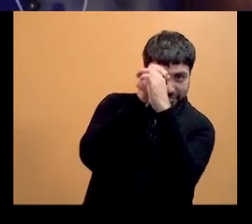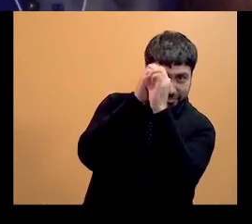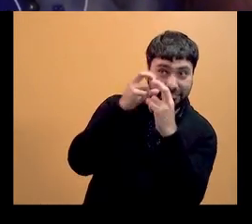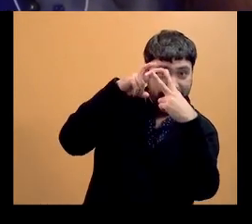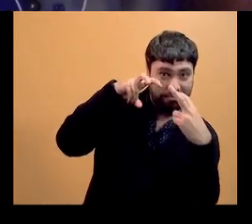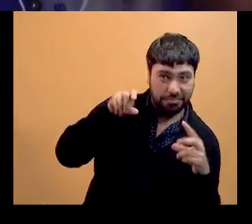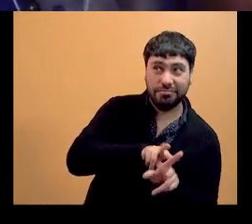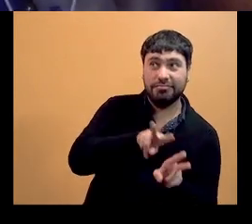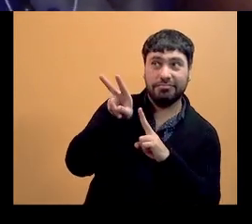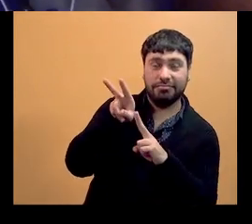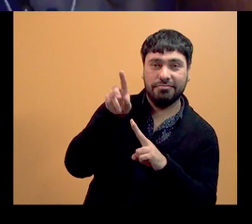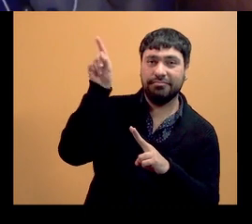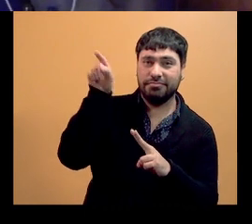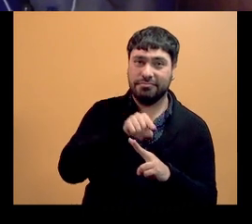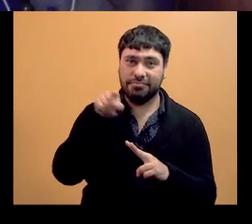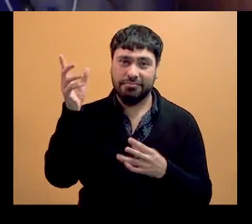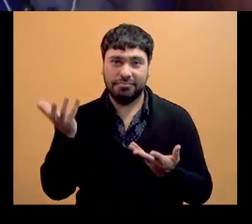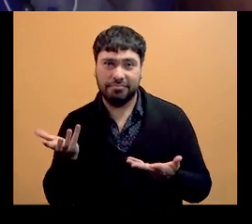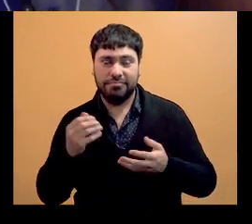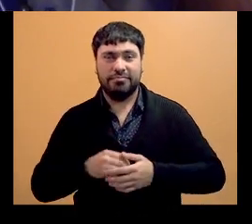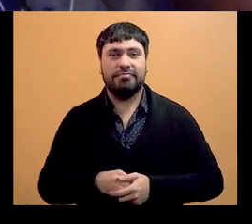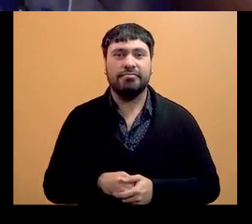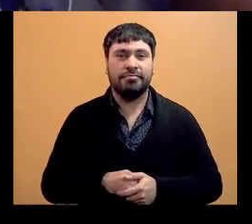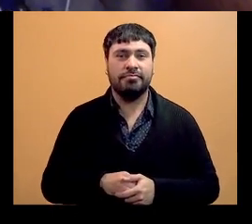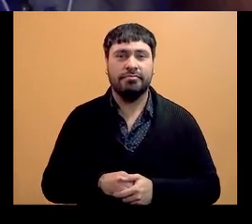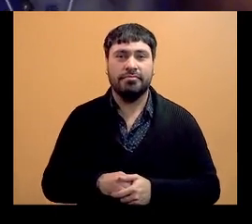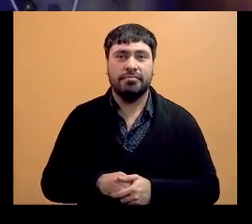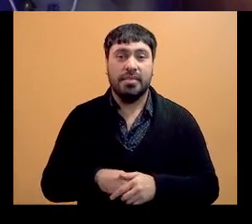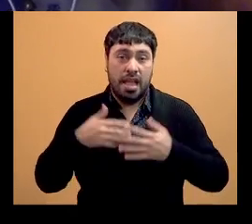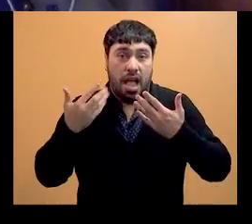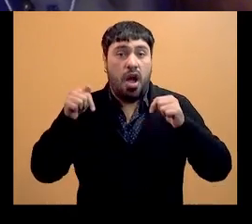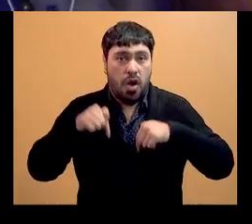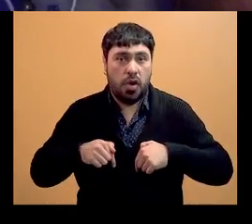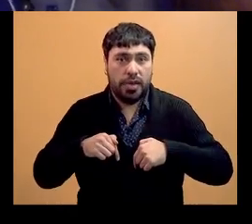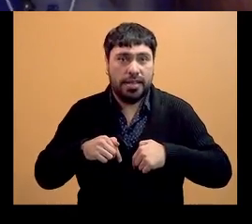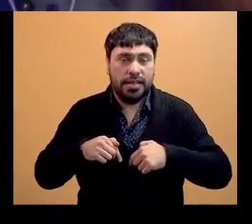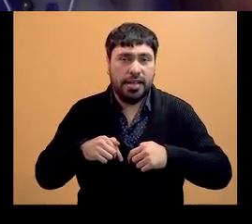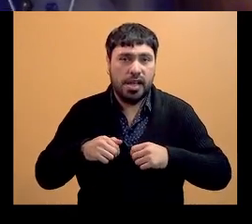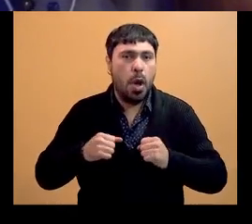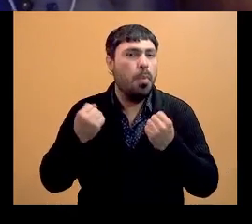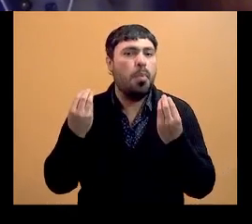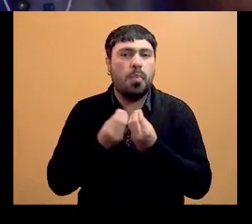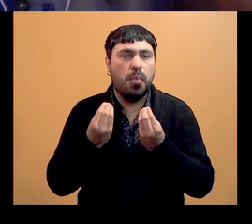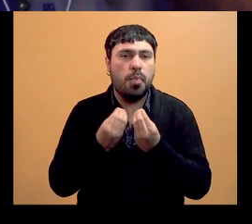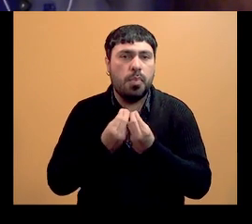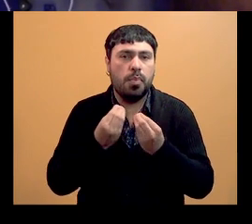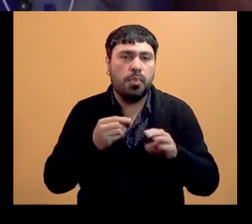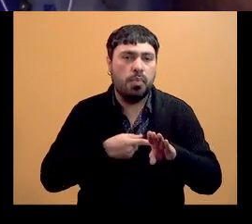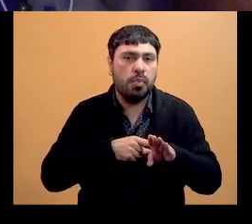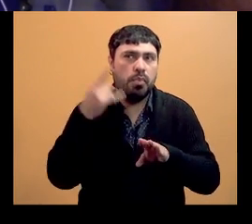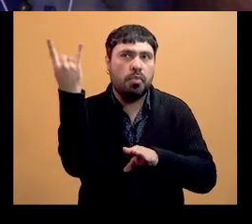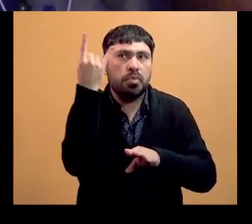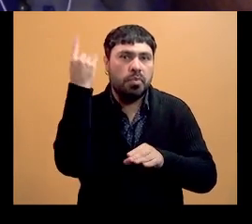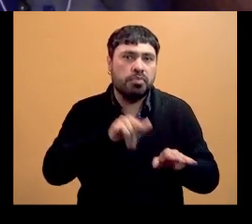tienen que ser reguladas a futuro y donde estamos descubriendo que esta misma proliferación del acceso al espacio nos traiga nuevos problemas.